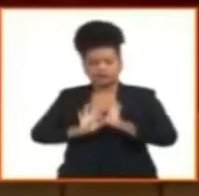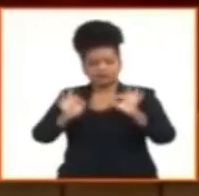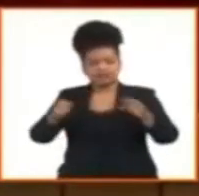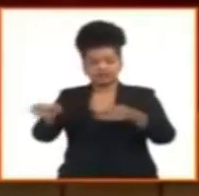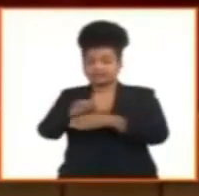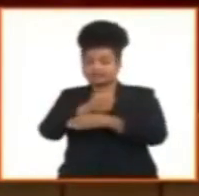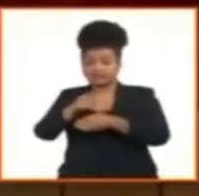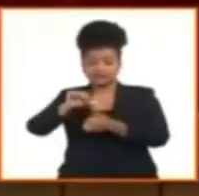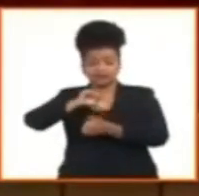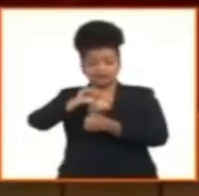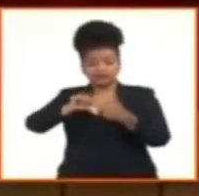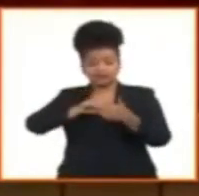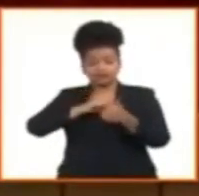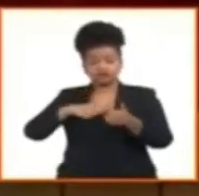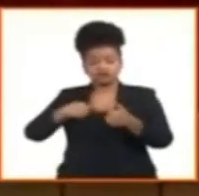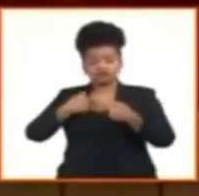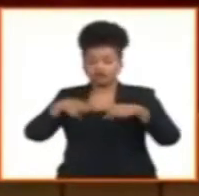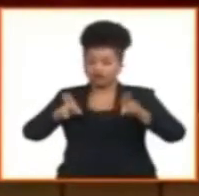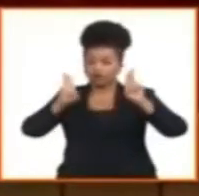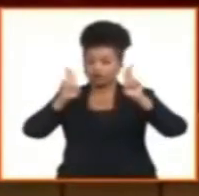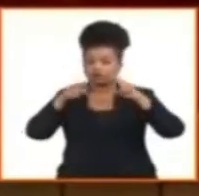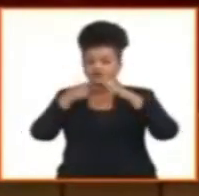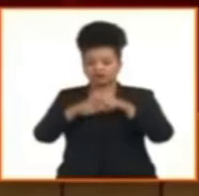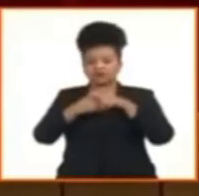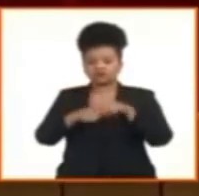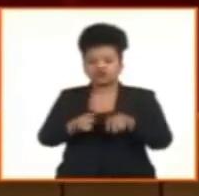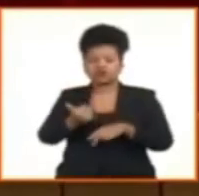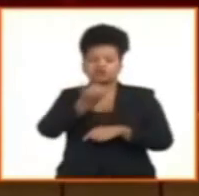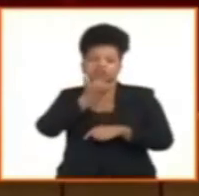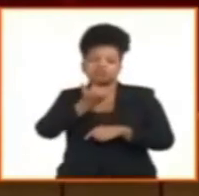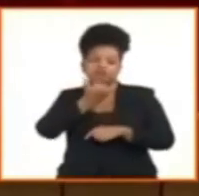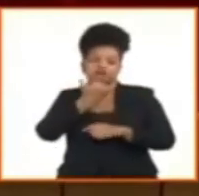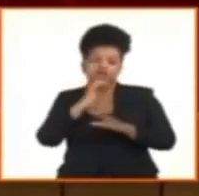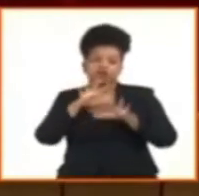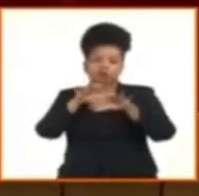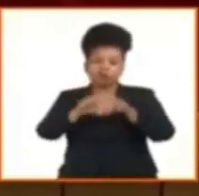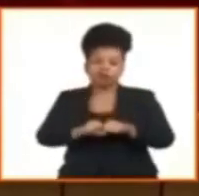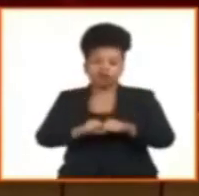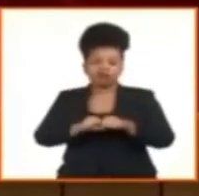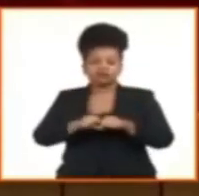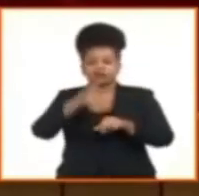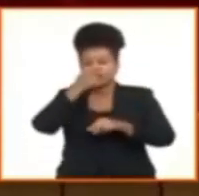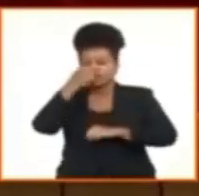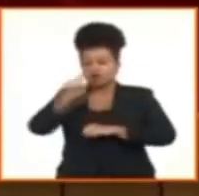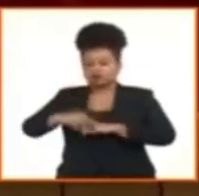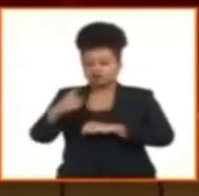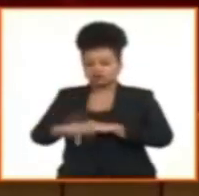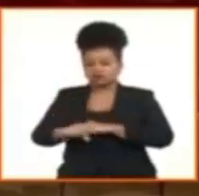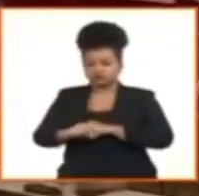y acompañamos sus reclamos de reparación por los daños del colonialismo y la esclavitud, con énfasis